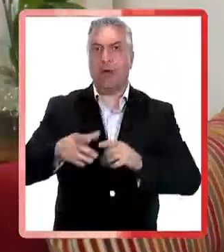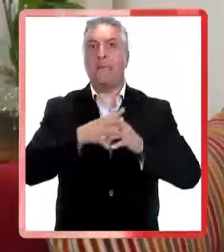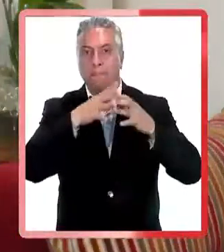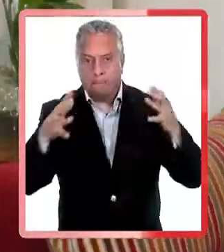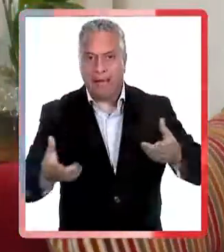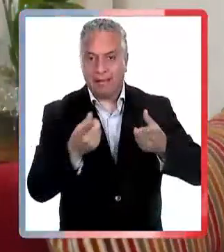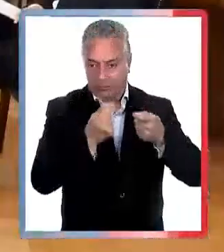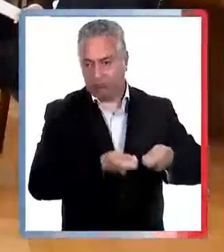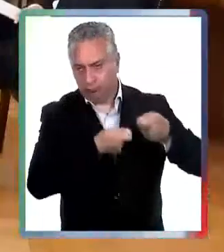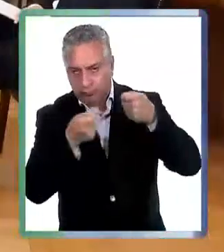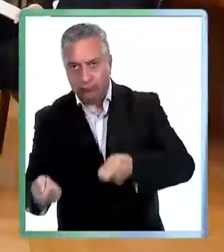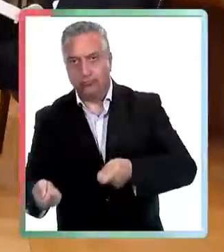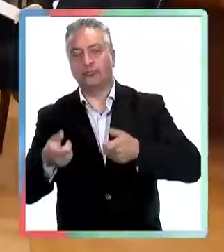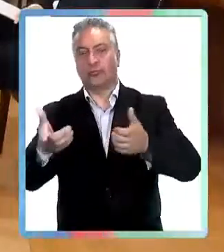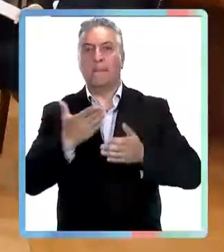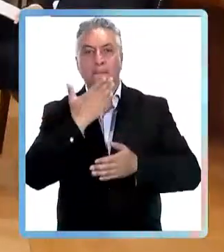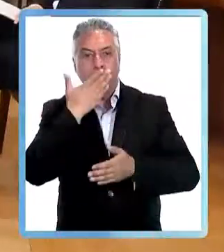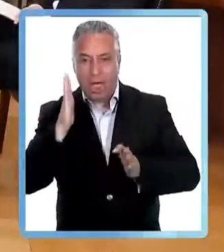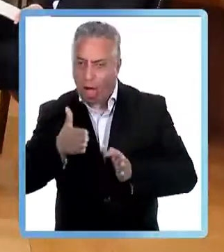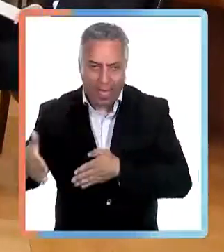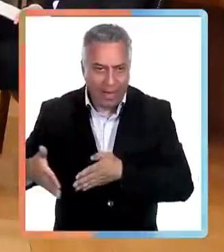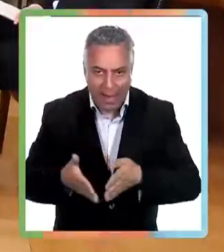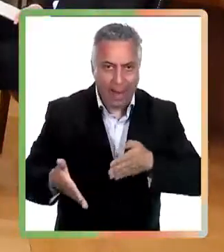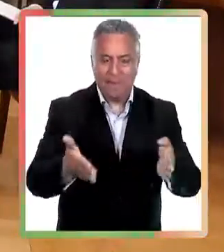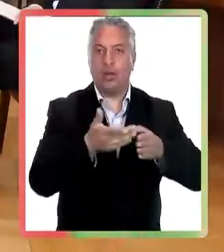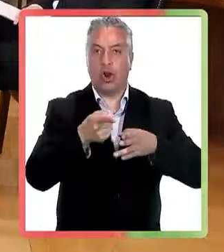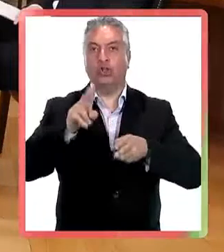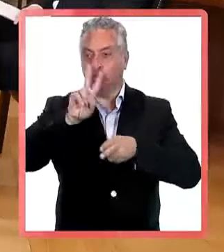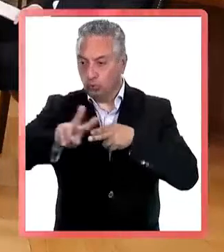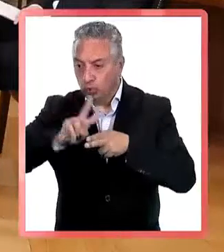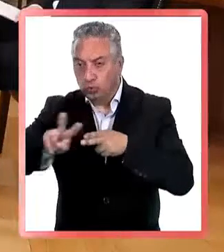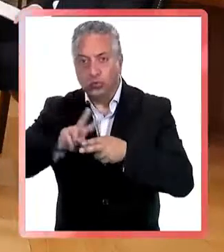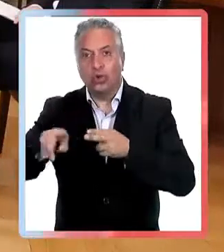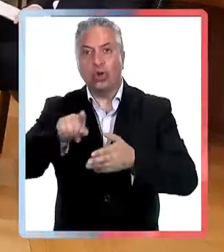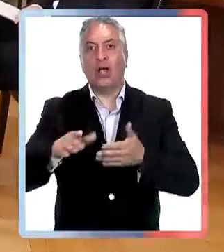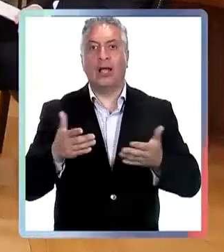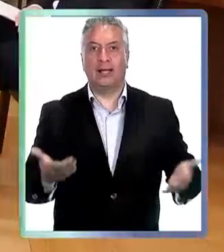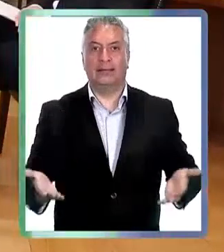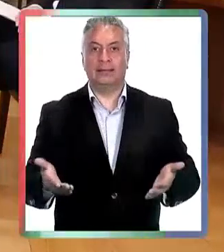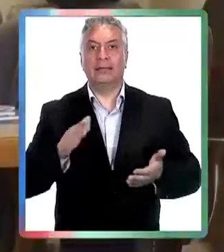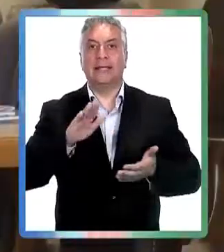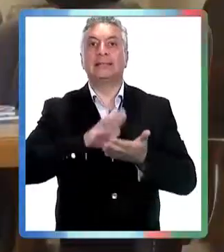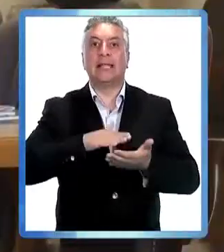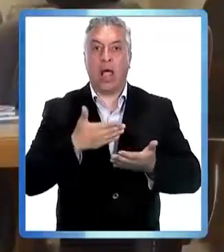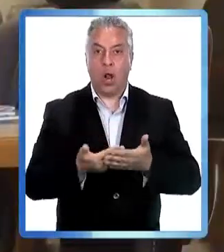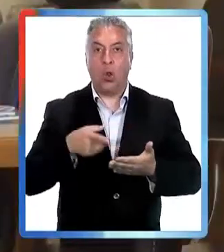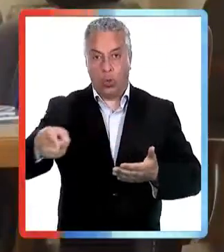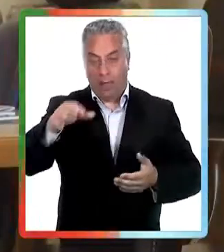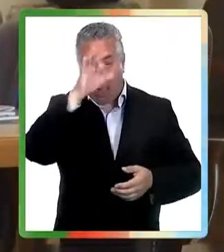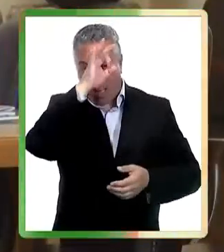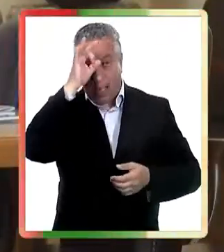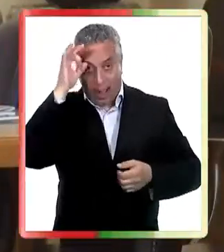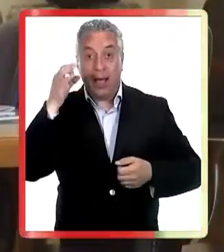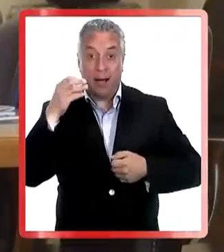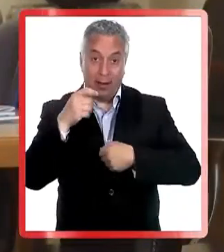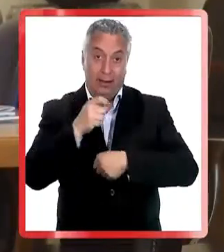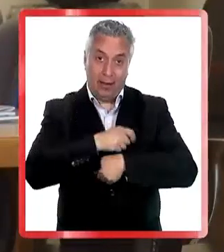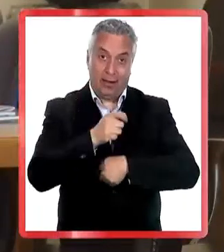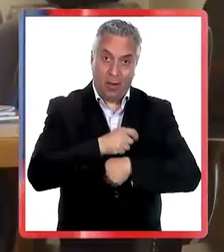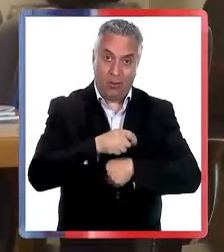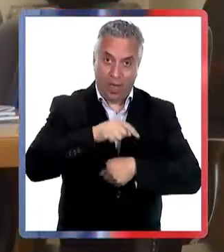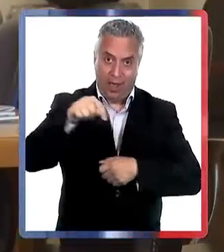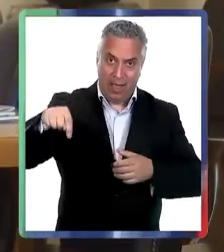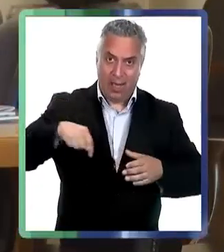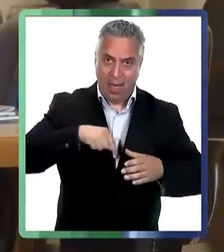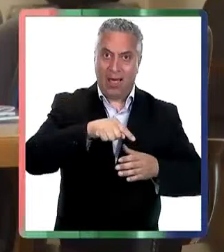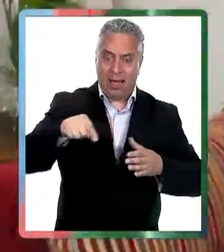inversión pública, mejorar caminos, soluciones sanitarias en la Araucanía, particularmente